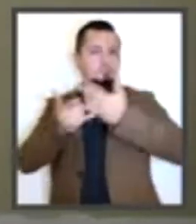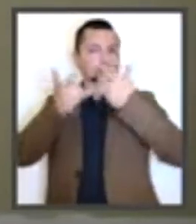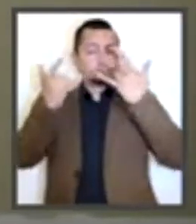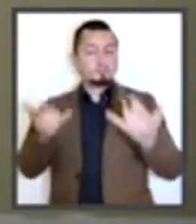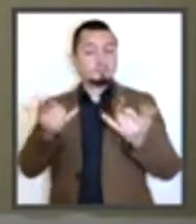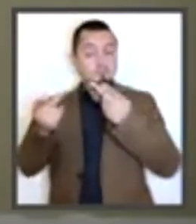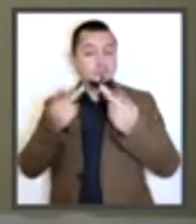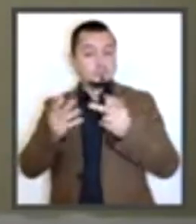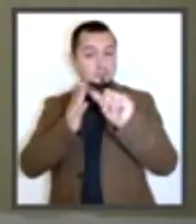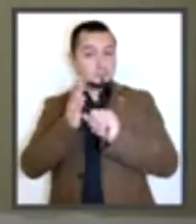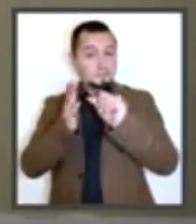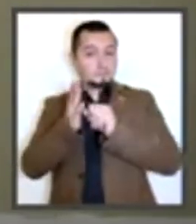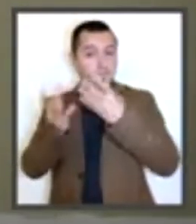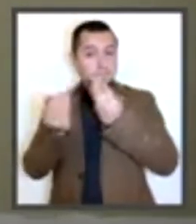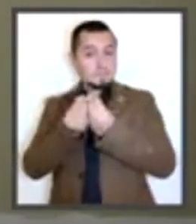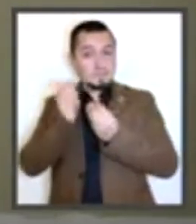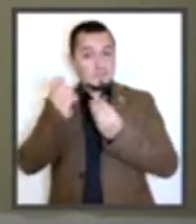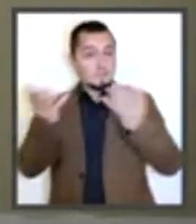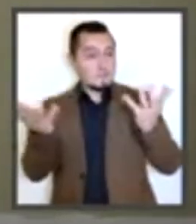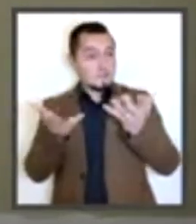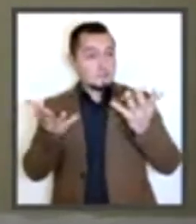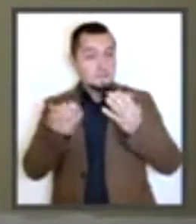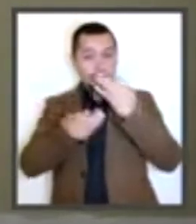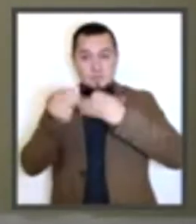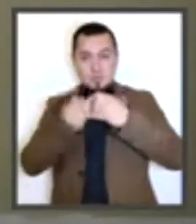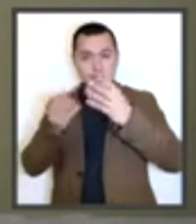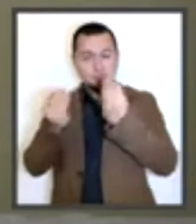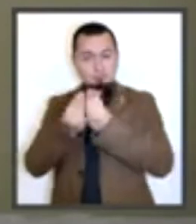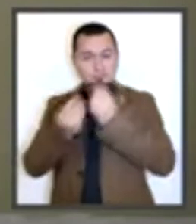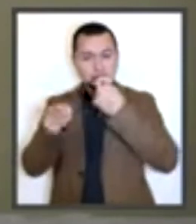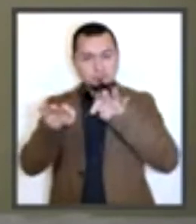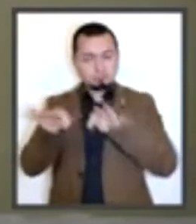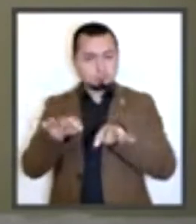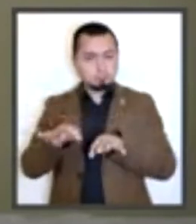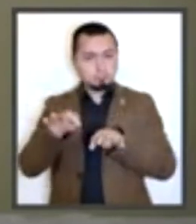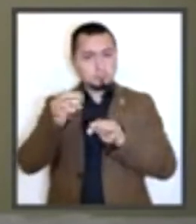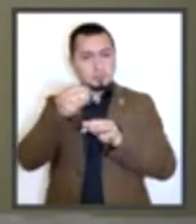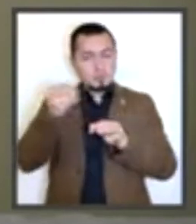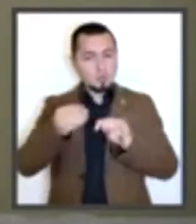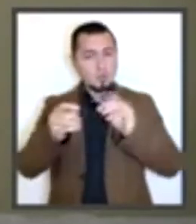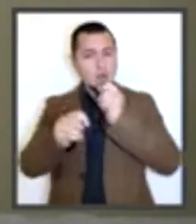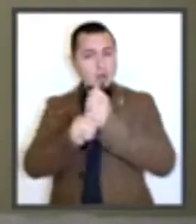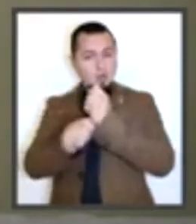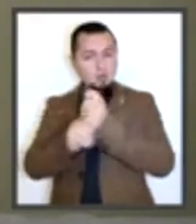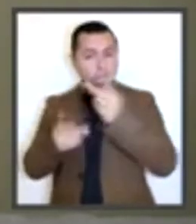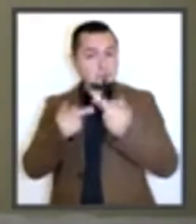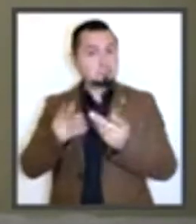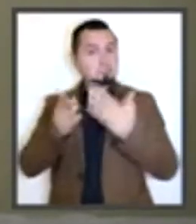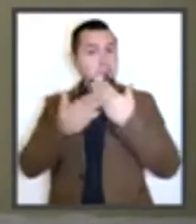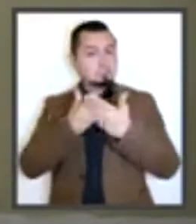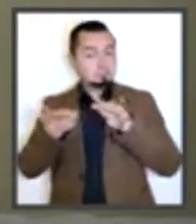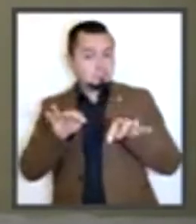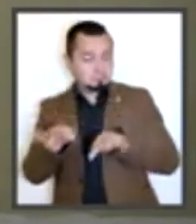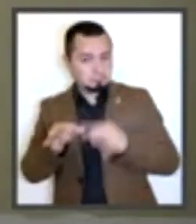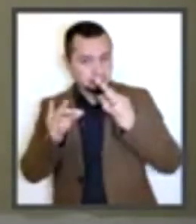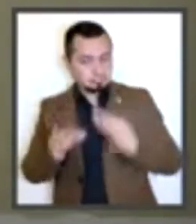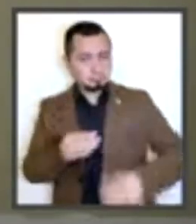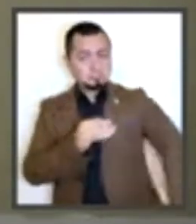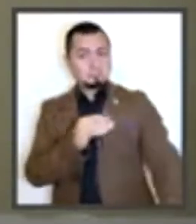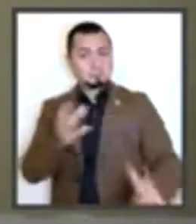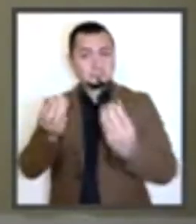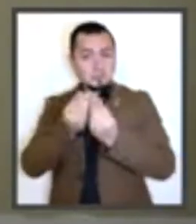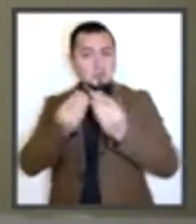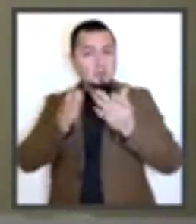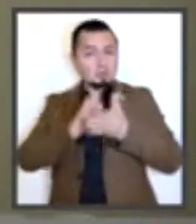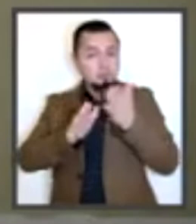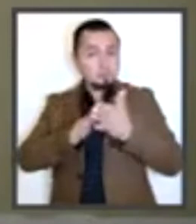últimos meses se hizo todo el trabajo técnico de reordenamiento de rutas del transporte público, se constituyó y se